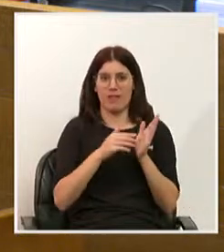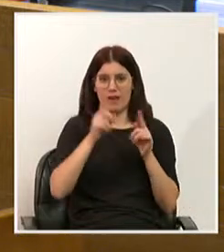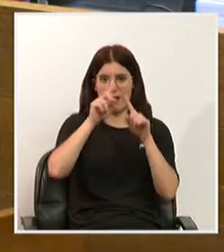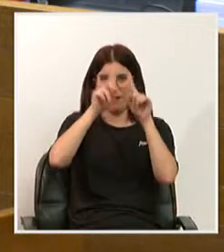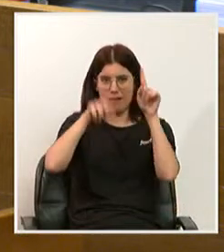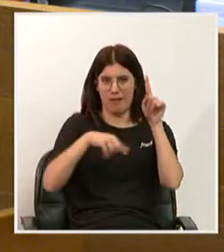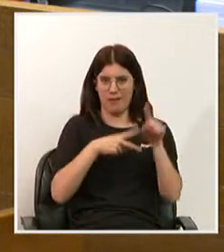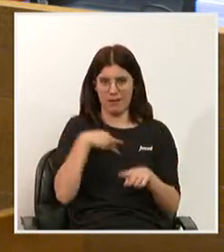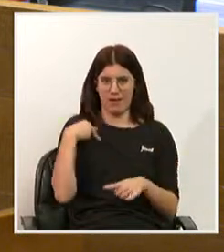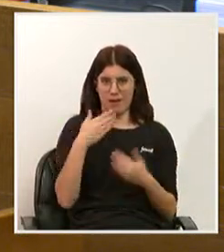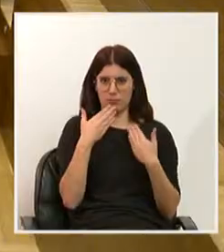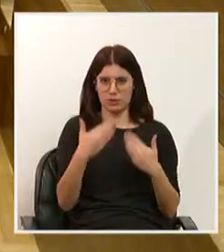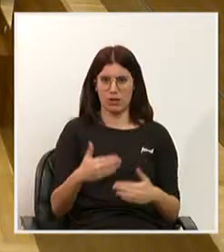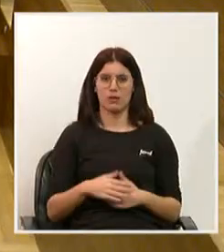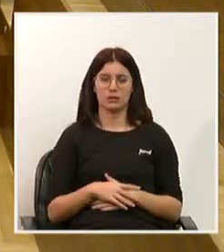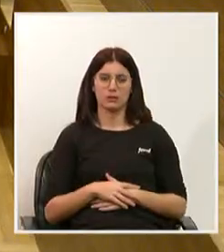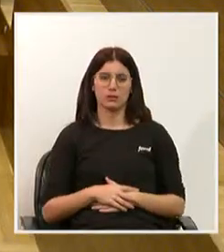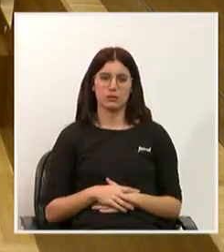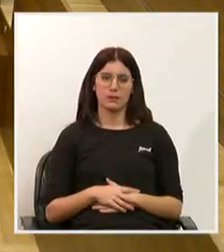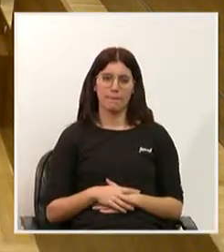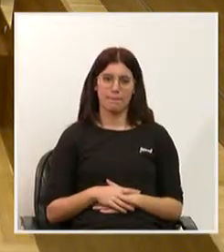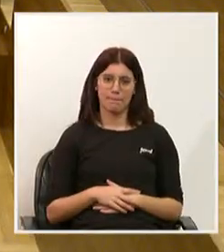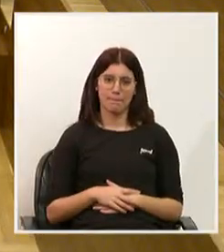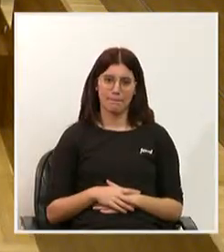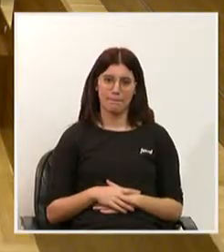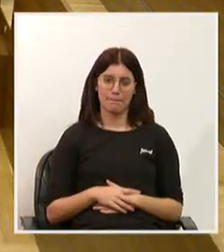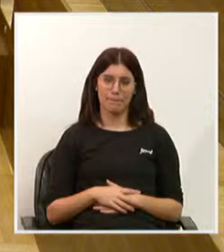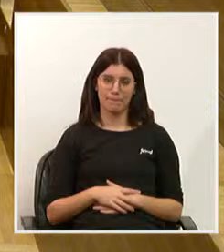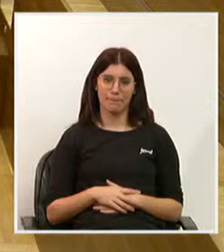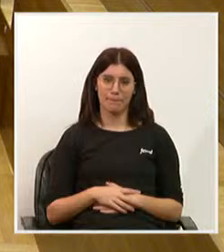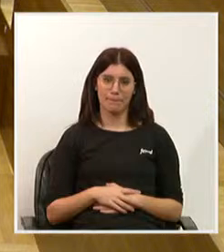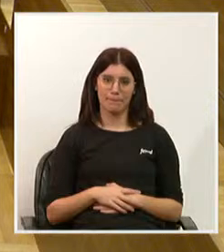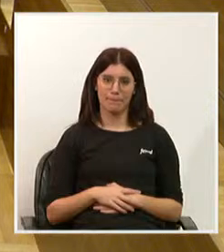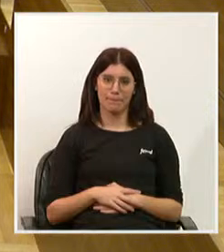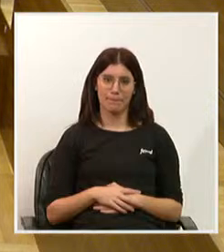Muchas gracias muchas gracias señor